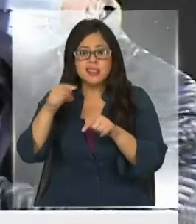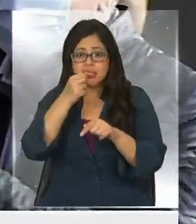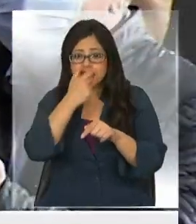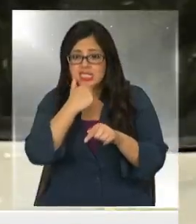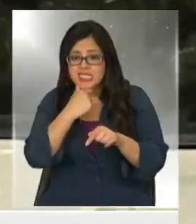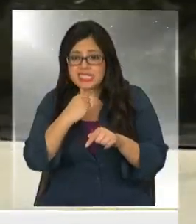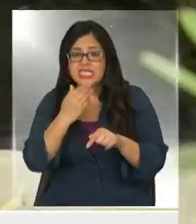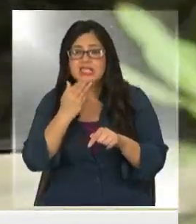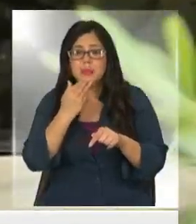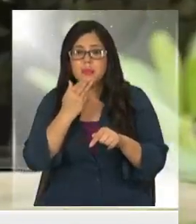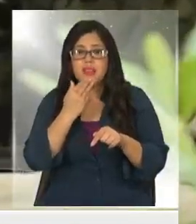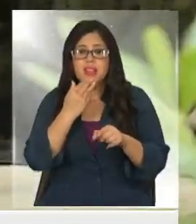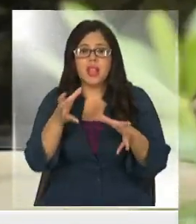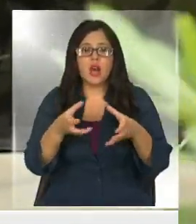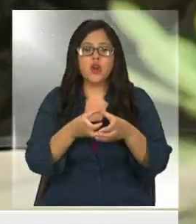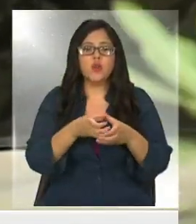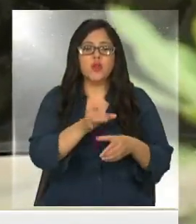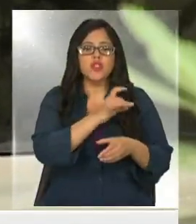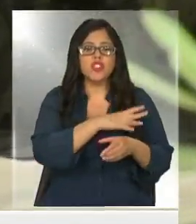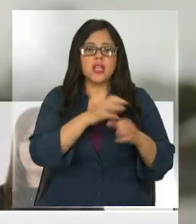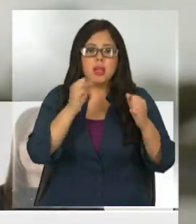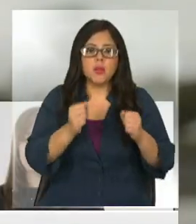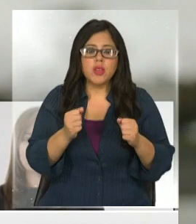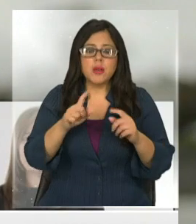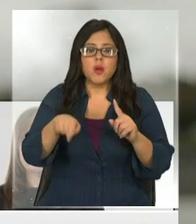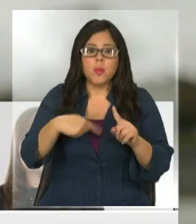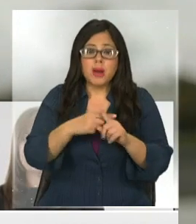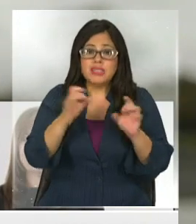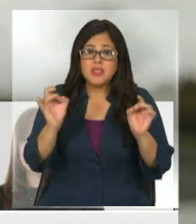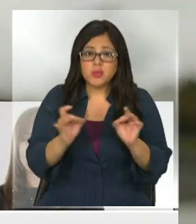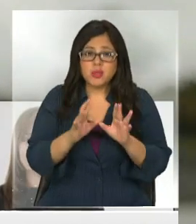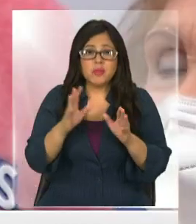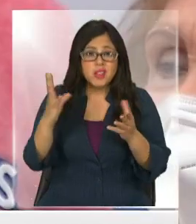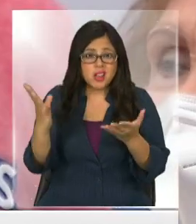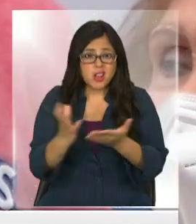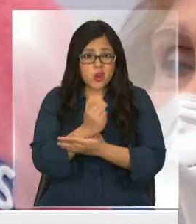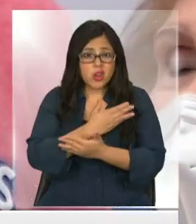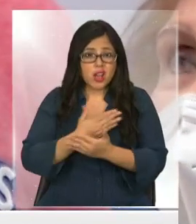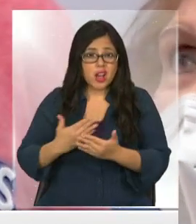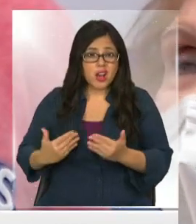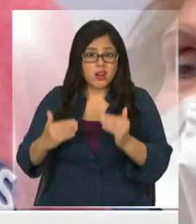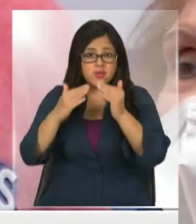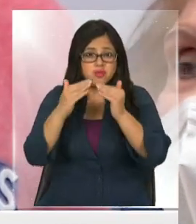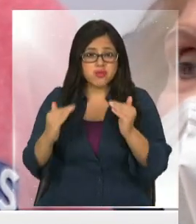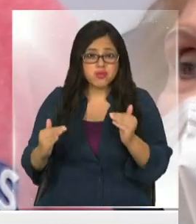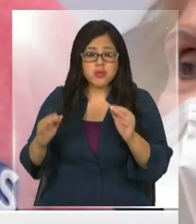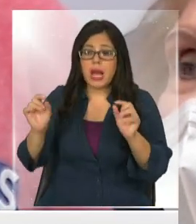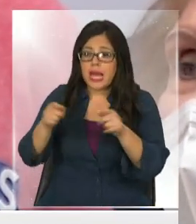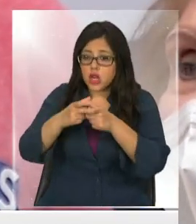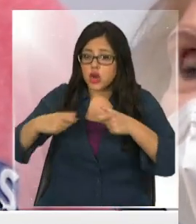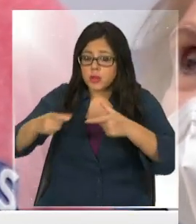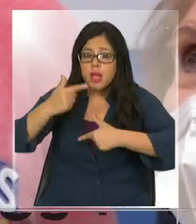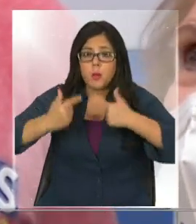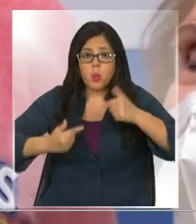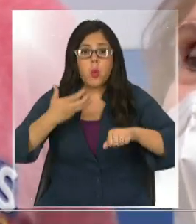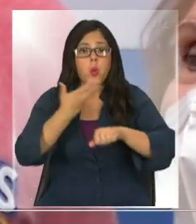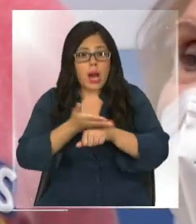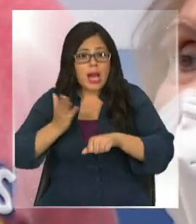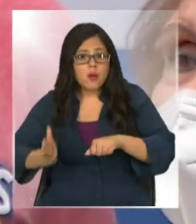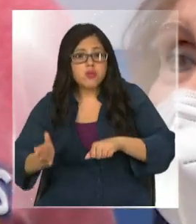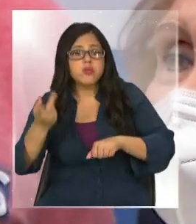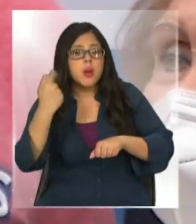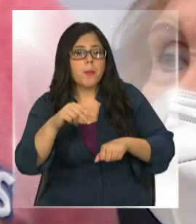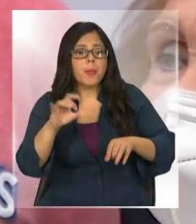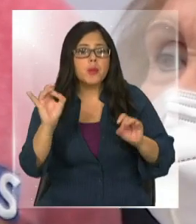también a chile podemos más que llegar a la moneda el comité político para seguir existiendo pero lo más probable es que no tenga que ser la